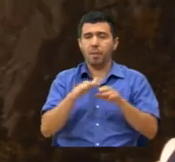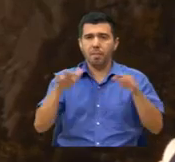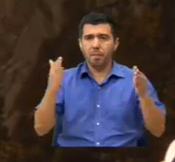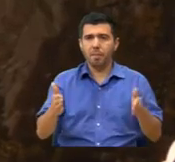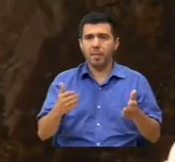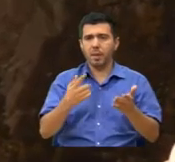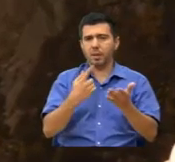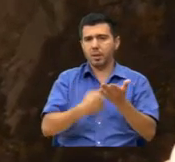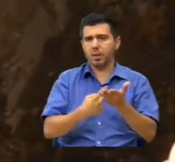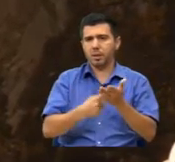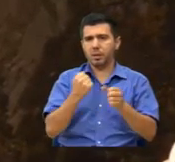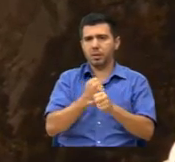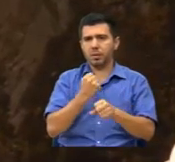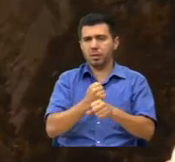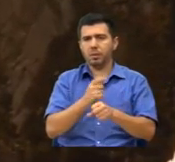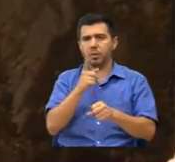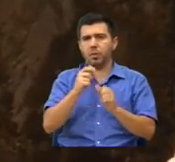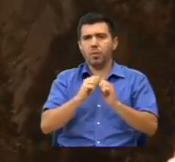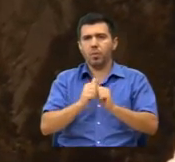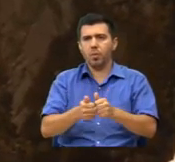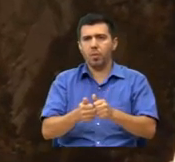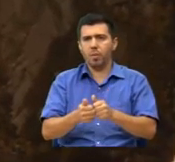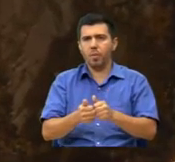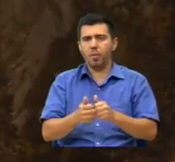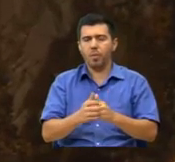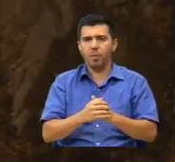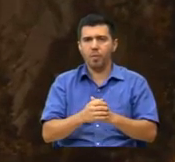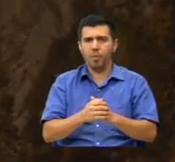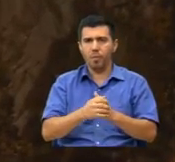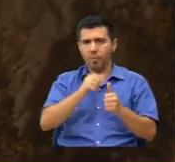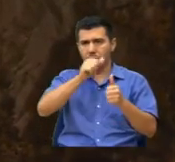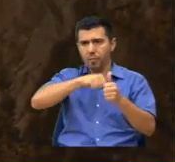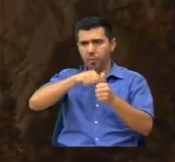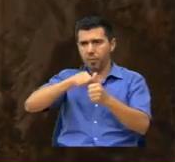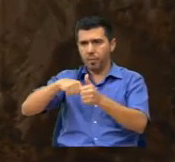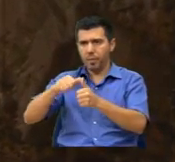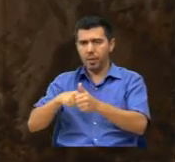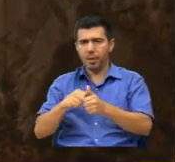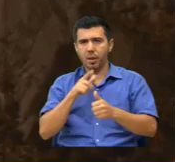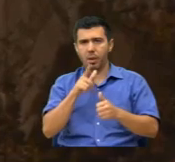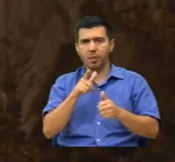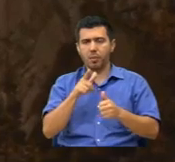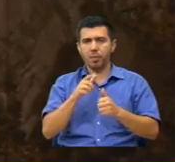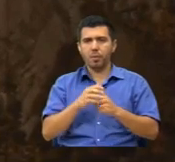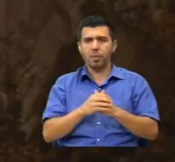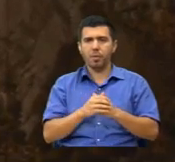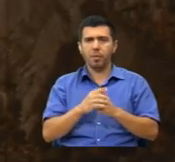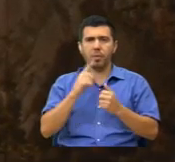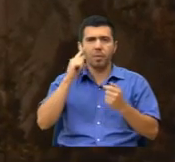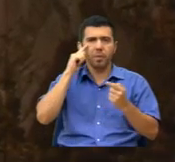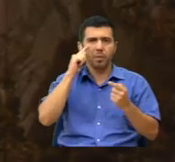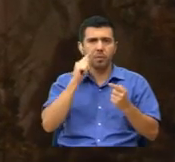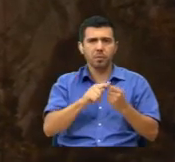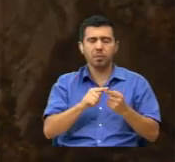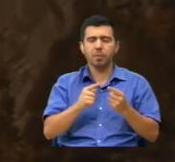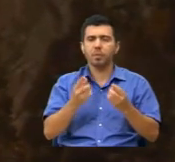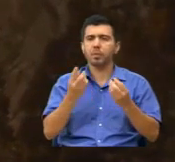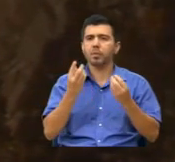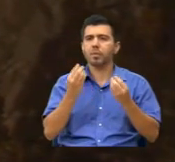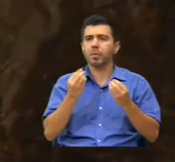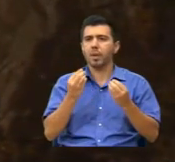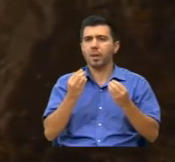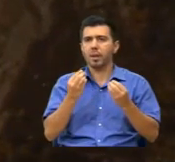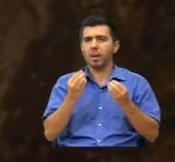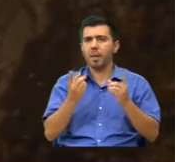analizar los planes de acción, como lo dije, de cada entidad, con el fin de mirar las